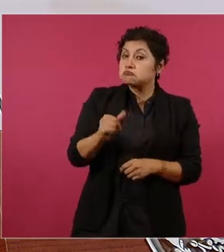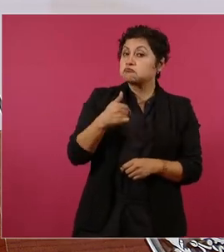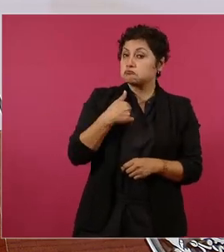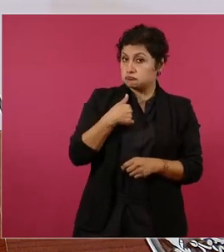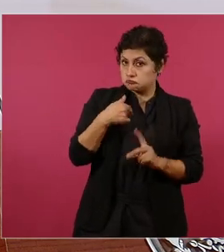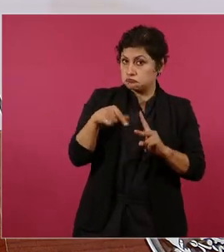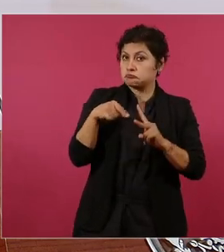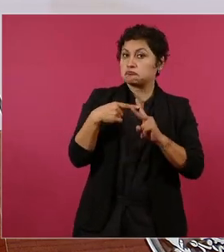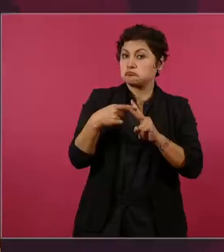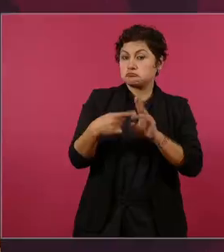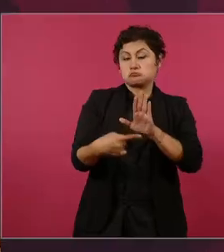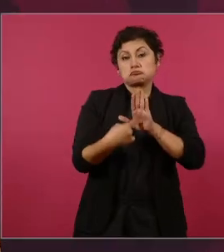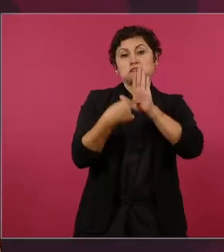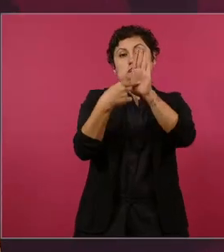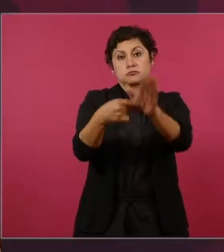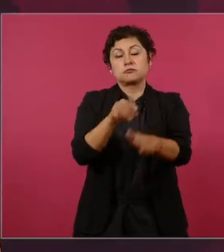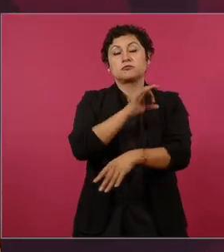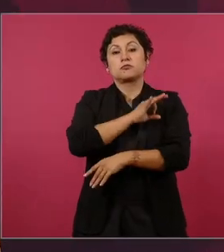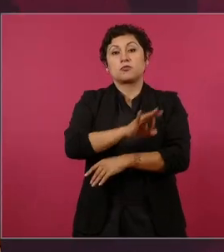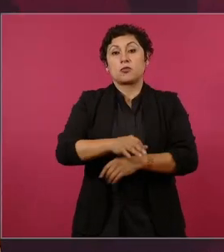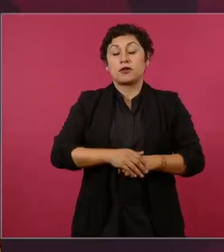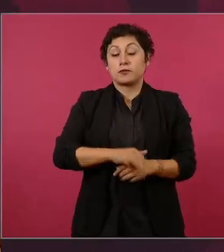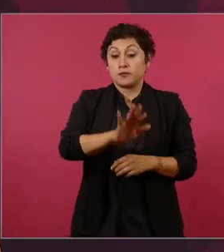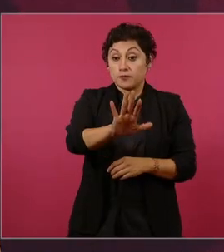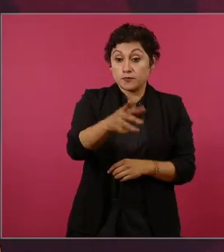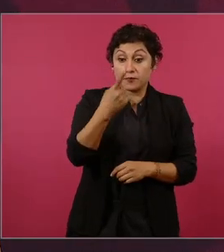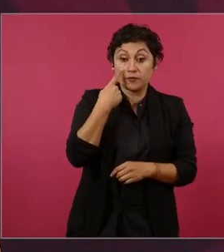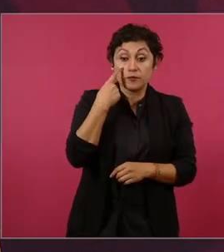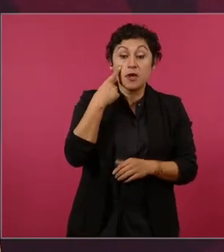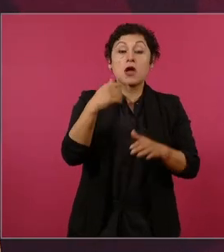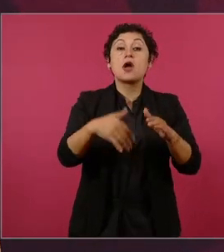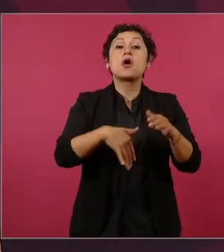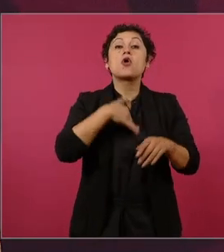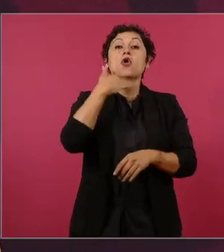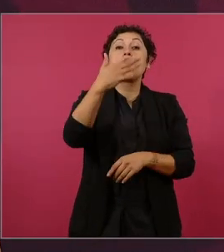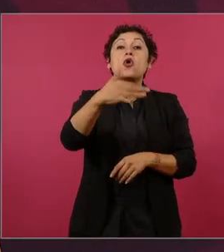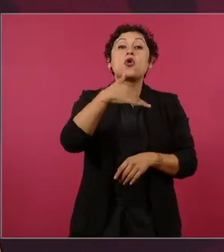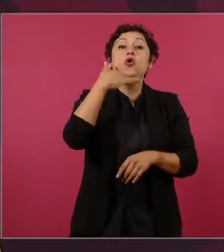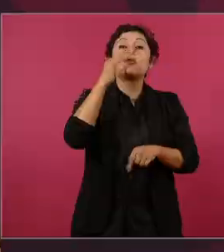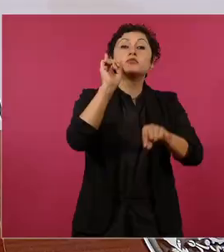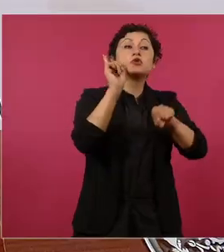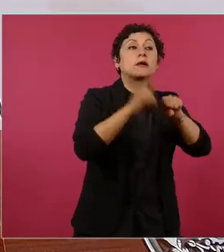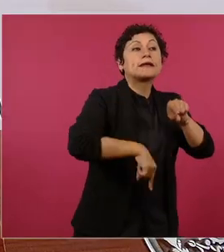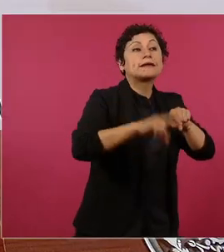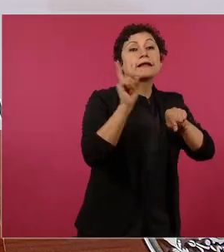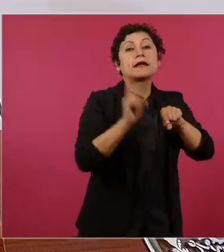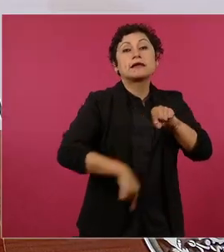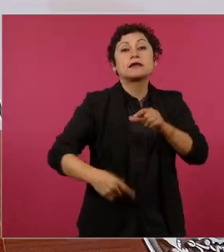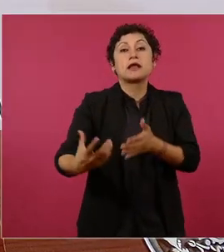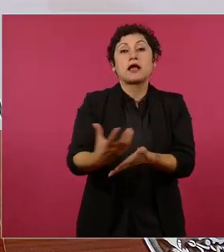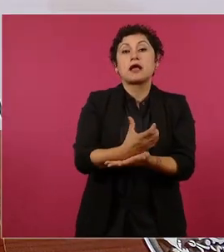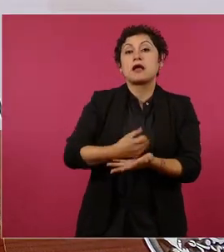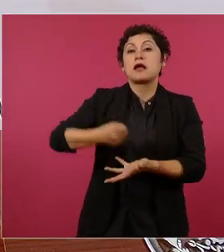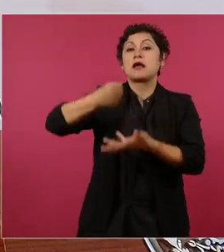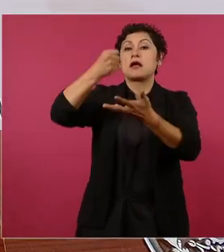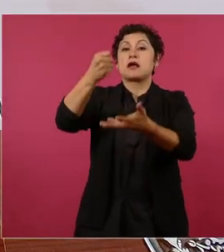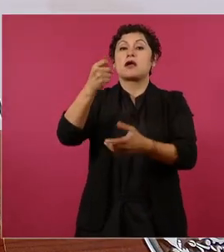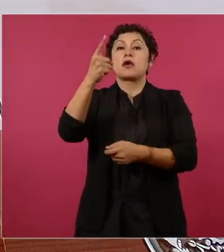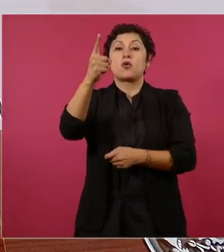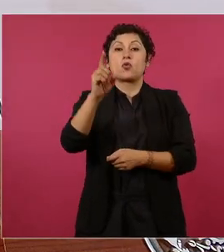Mínimo por evitar la corrupción es 1 billón al año.